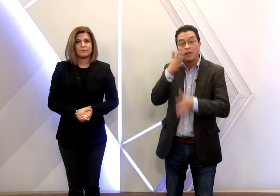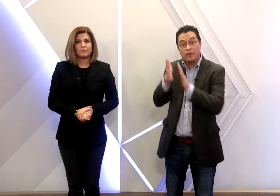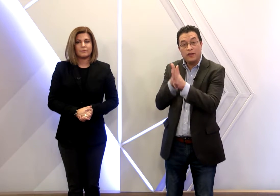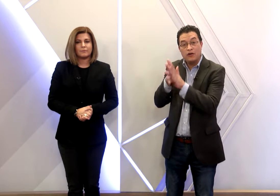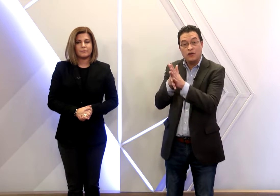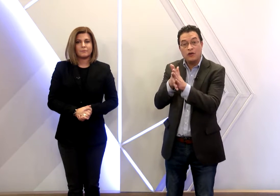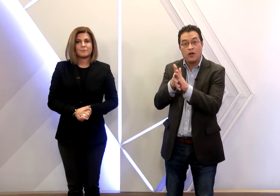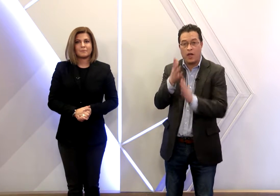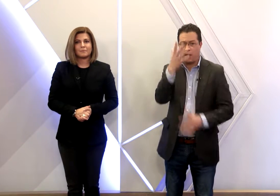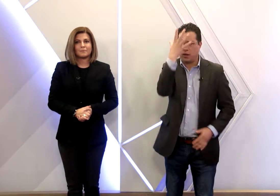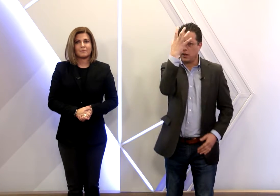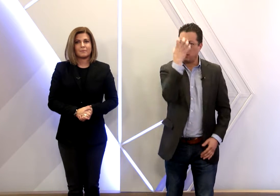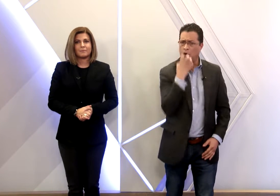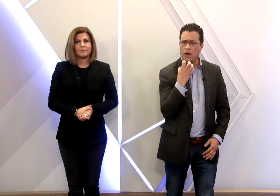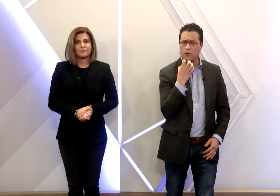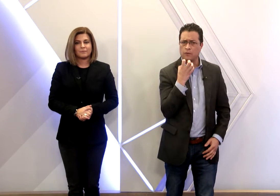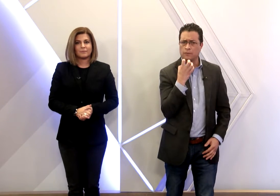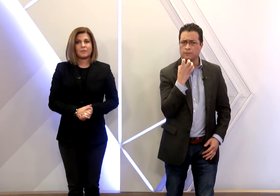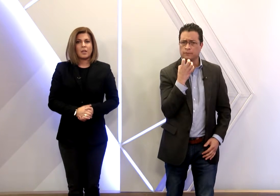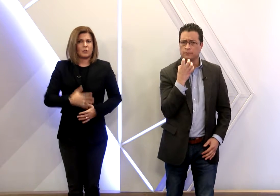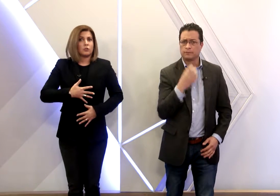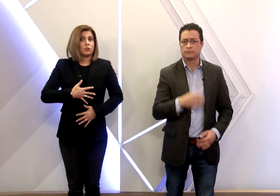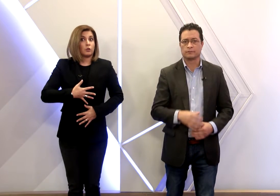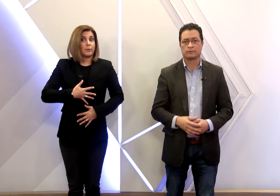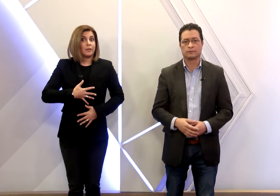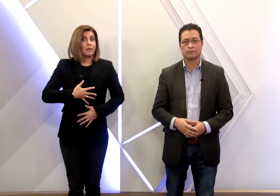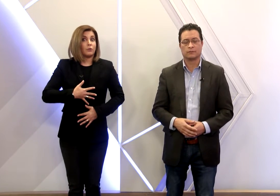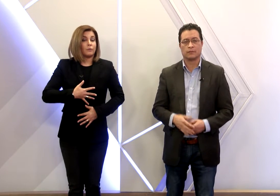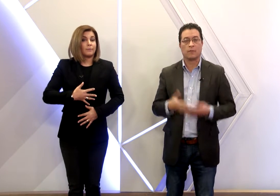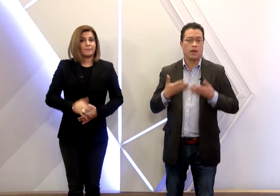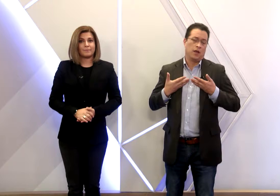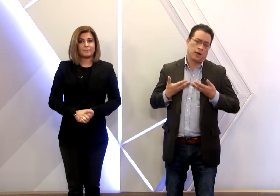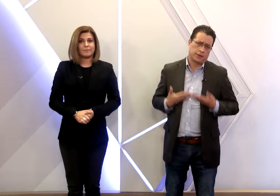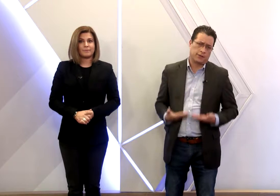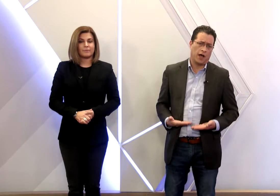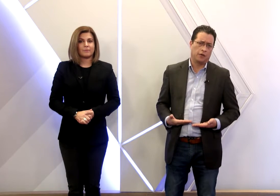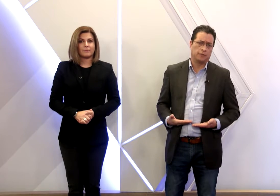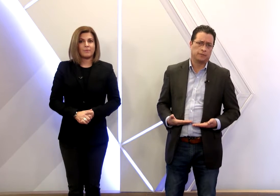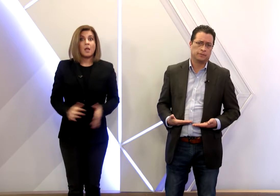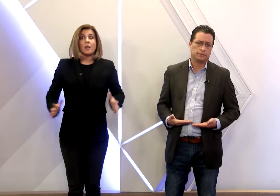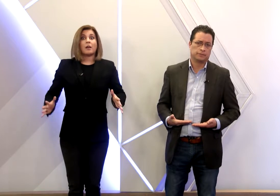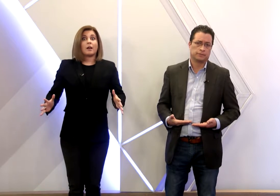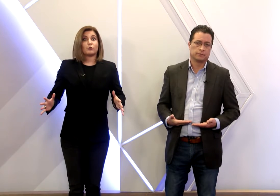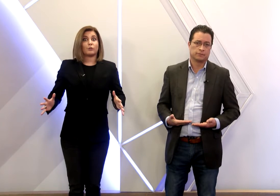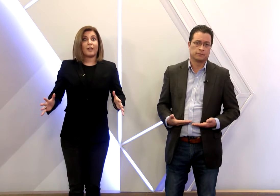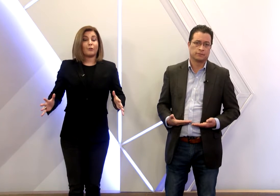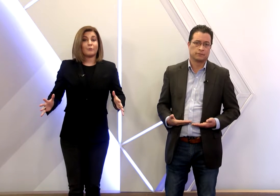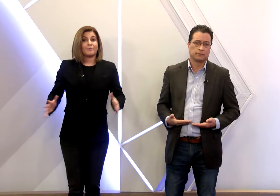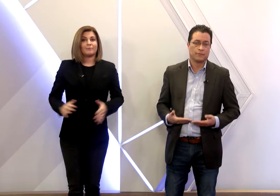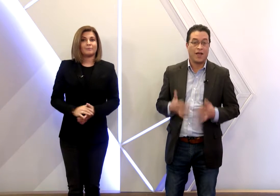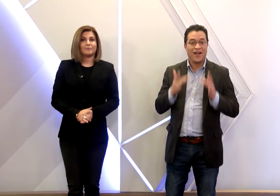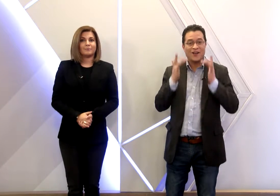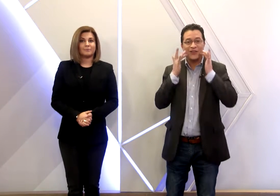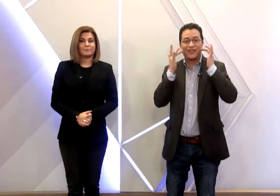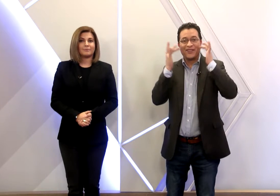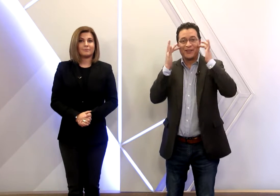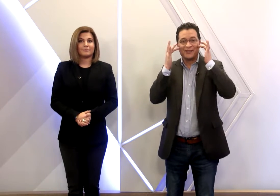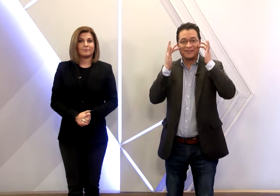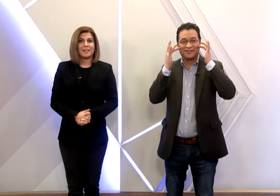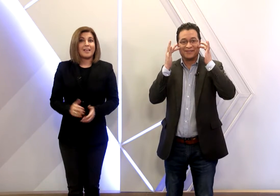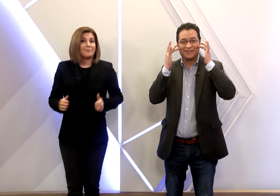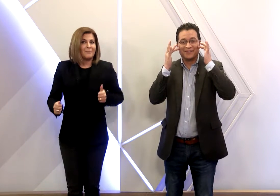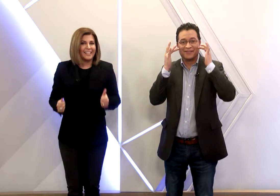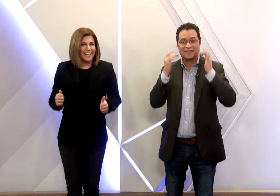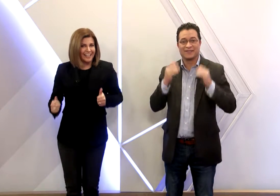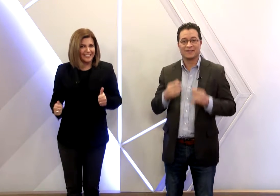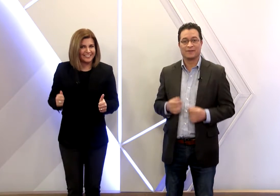digo enojado. Sorprendido. Cansado. Asustado. Contento.